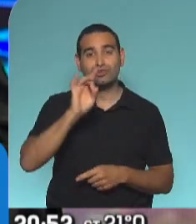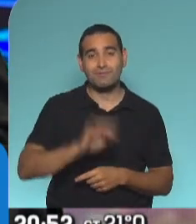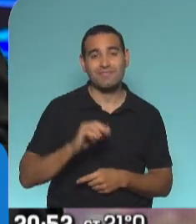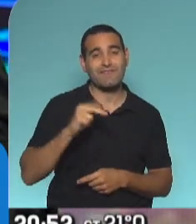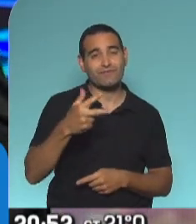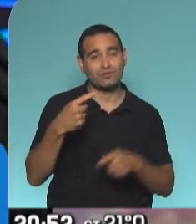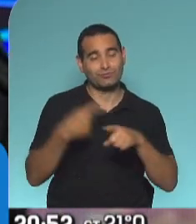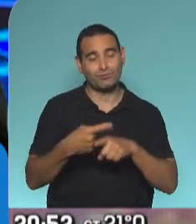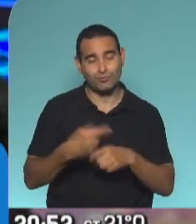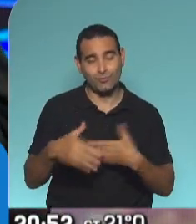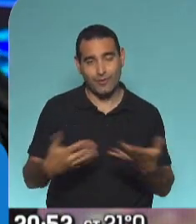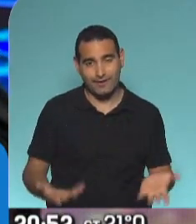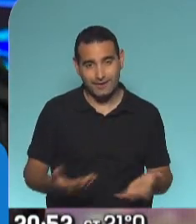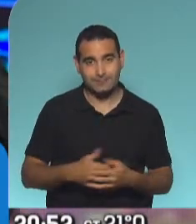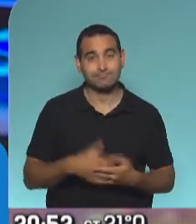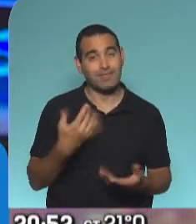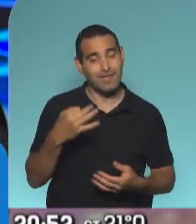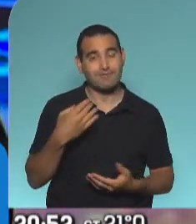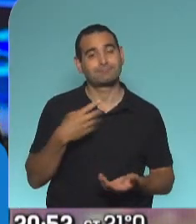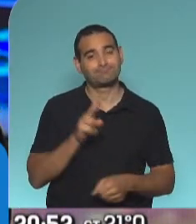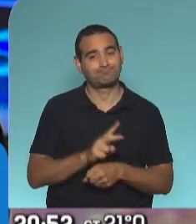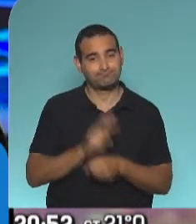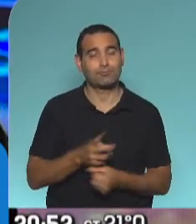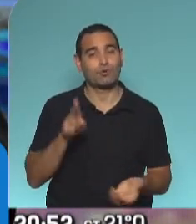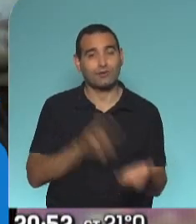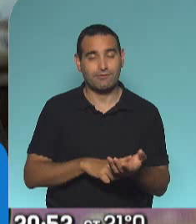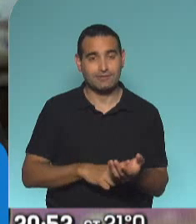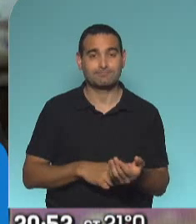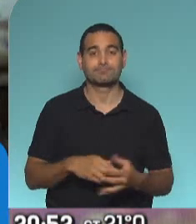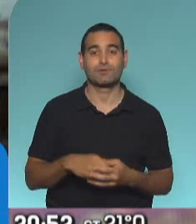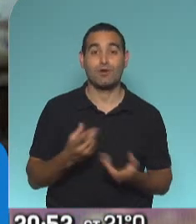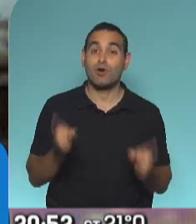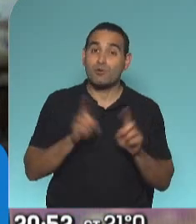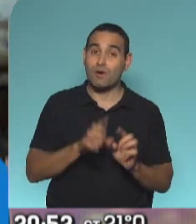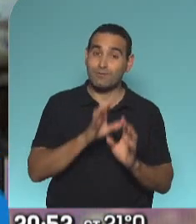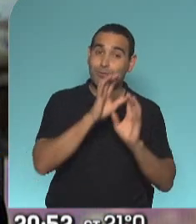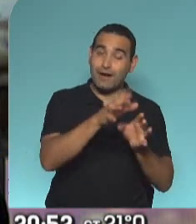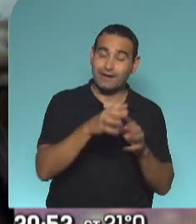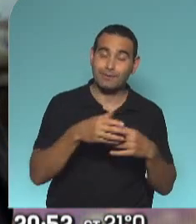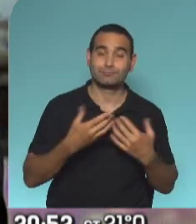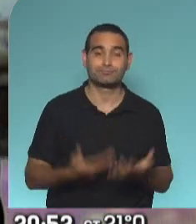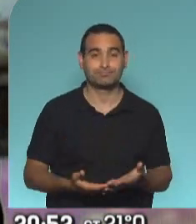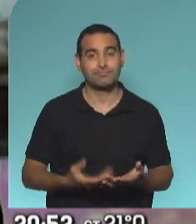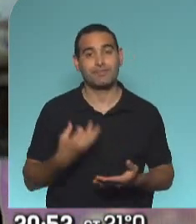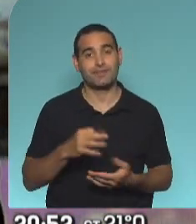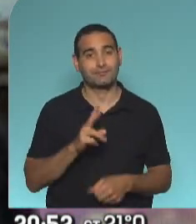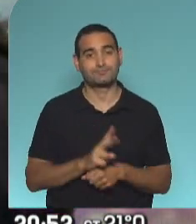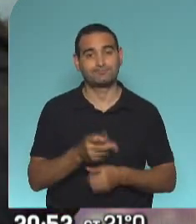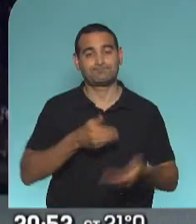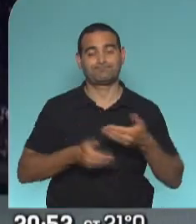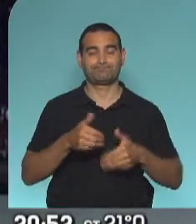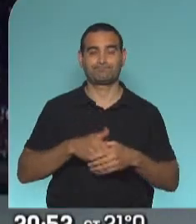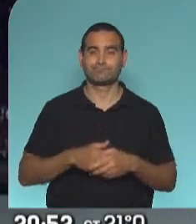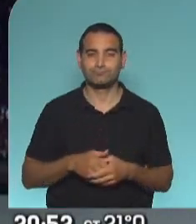3, lamentablemente, para volver a tomar recaudos. Una disciplina que vuelve, Pablo, en este sentido en particular, y tiene que retroceder, ¿no?